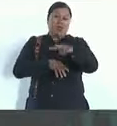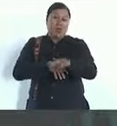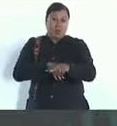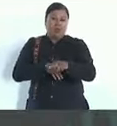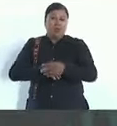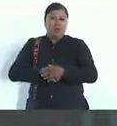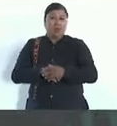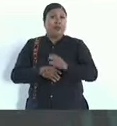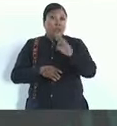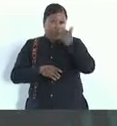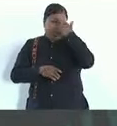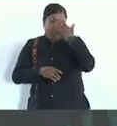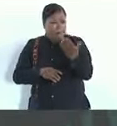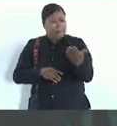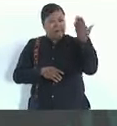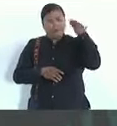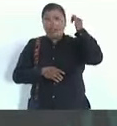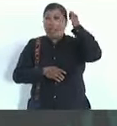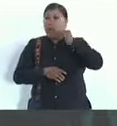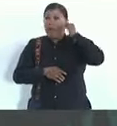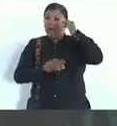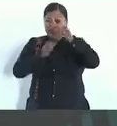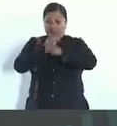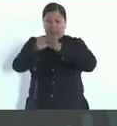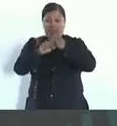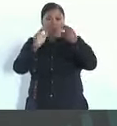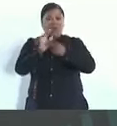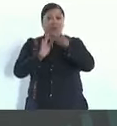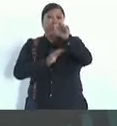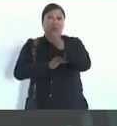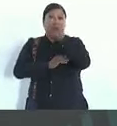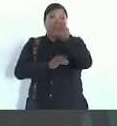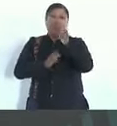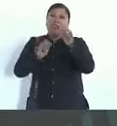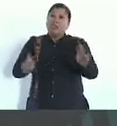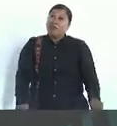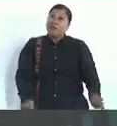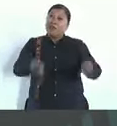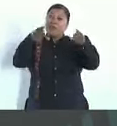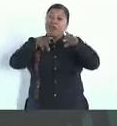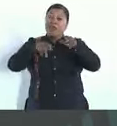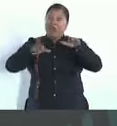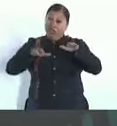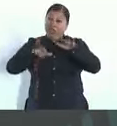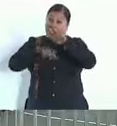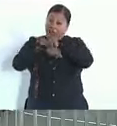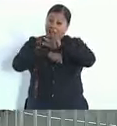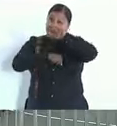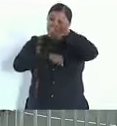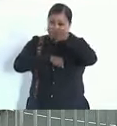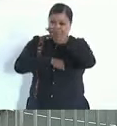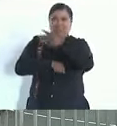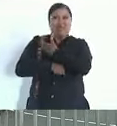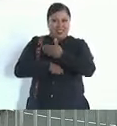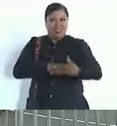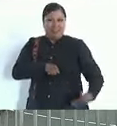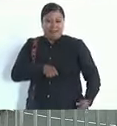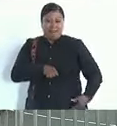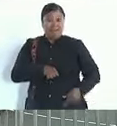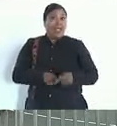recordarán, en abril de 2023, con la venta del avión presidencial, el